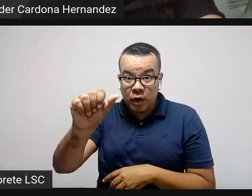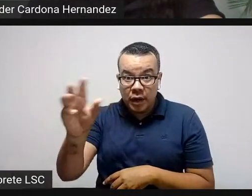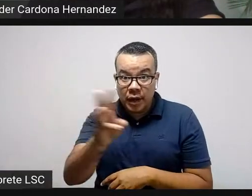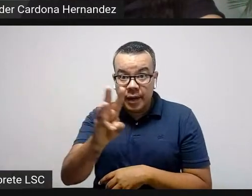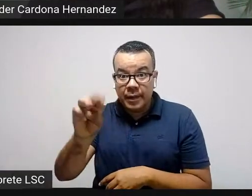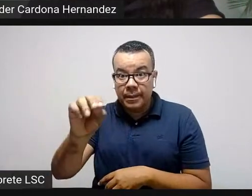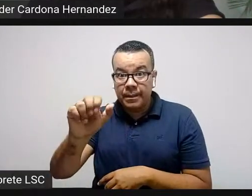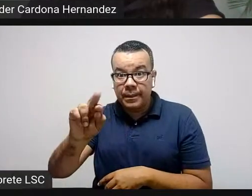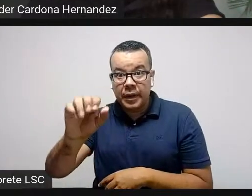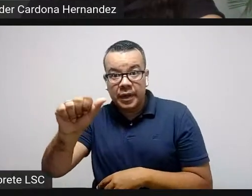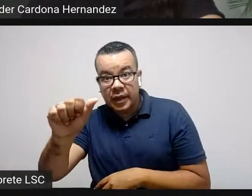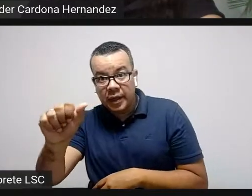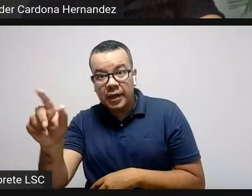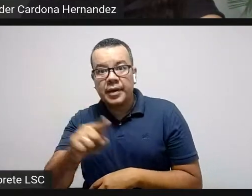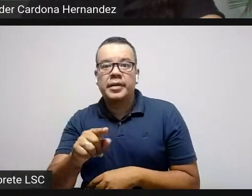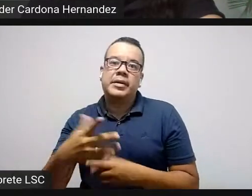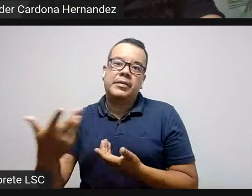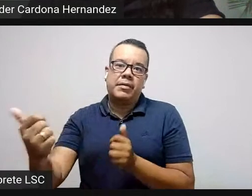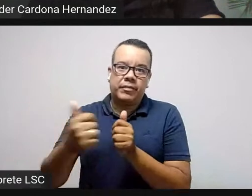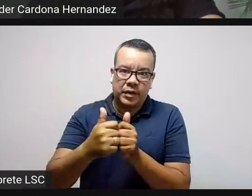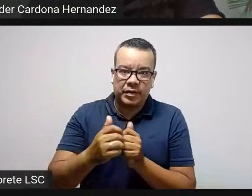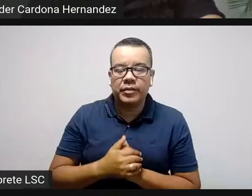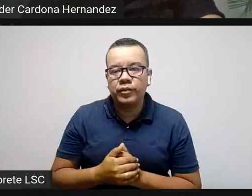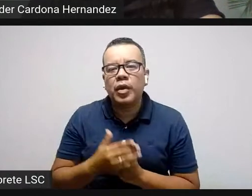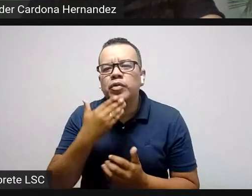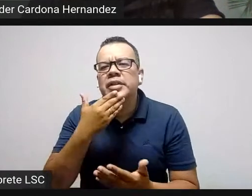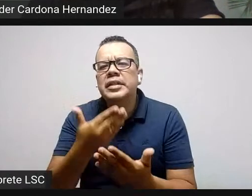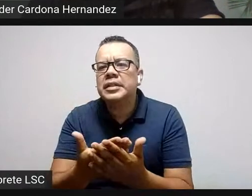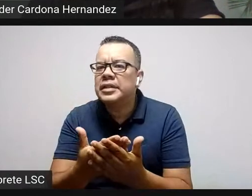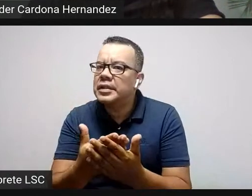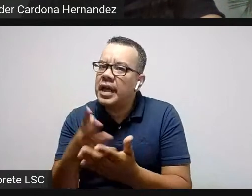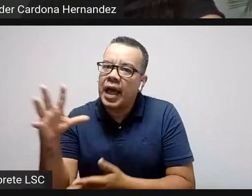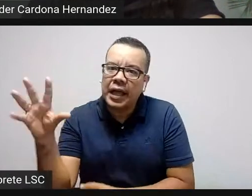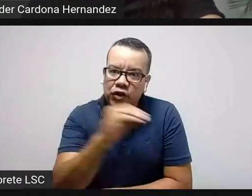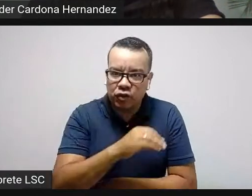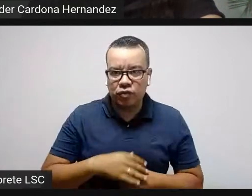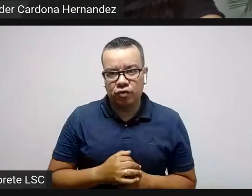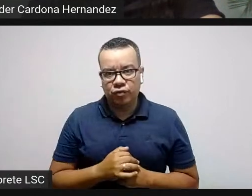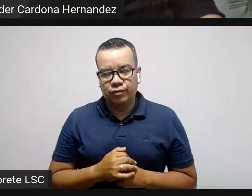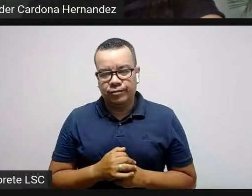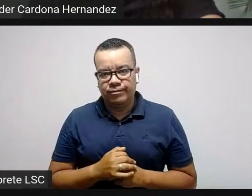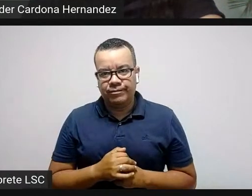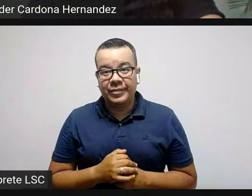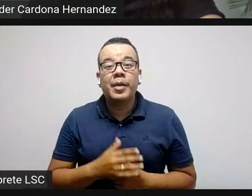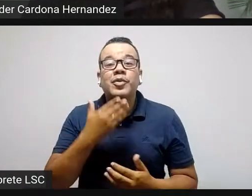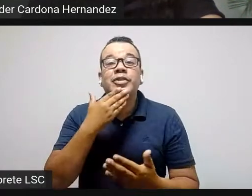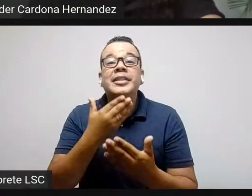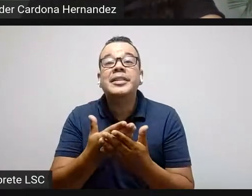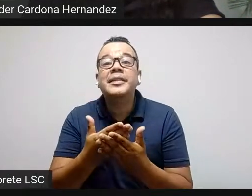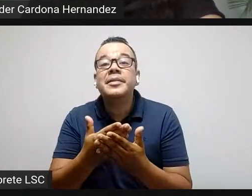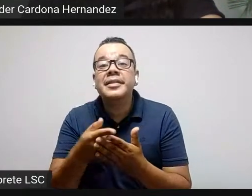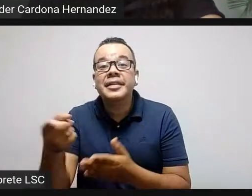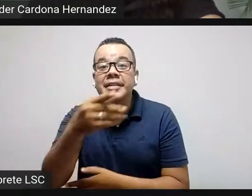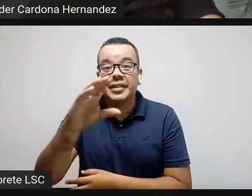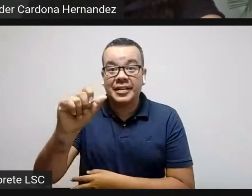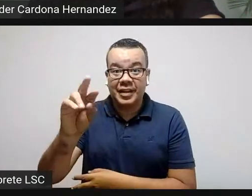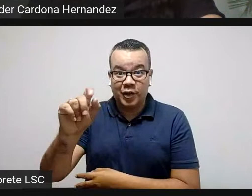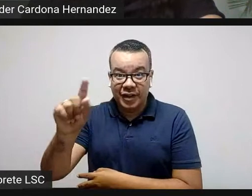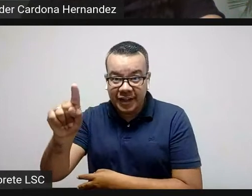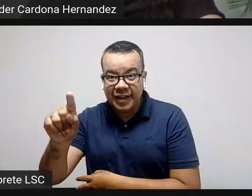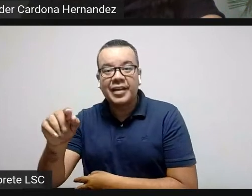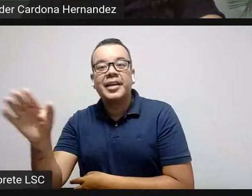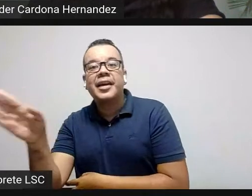Muchísimas gracias a todos. Sigan conectados con nuestra programación. Muchísimas gracias, Carolina y Wider, por estar